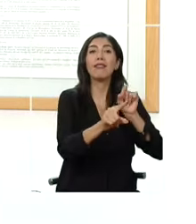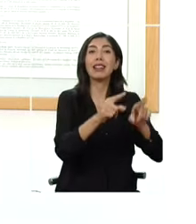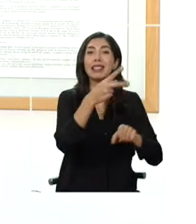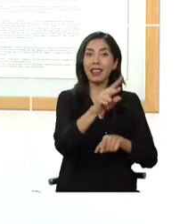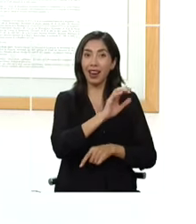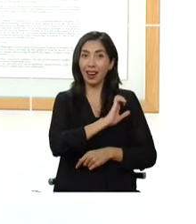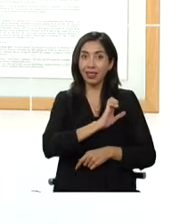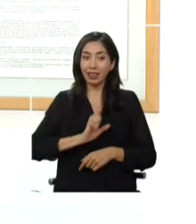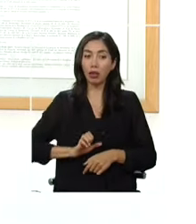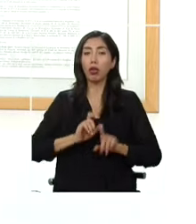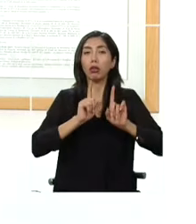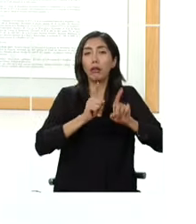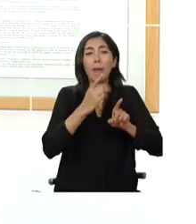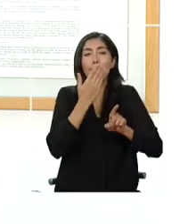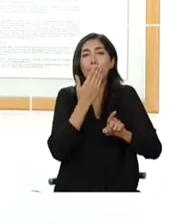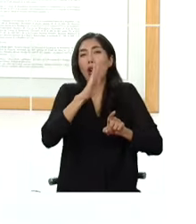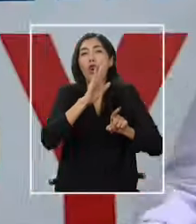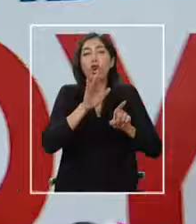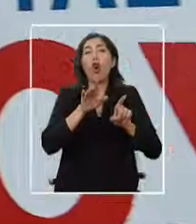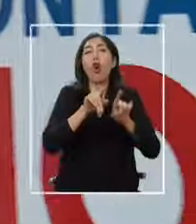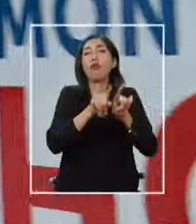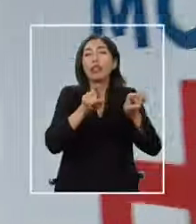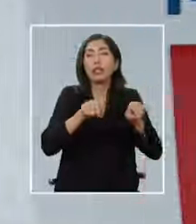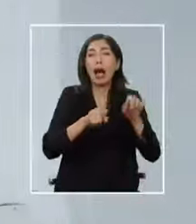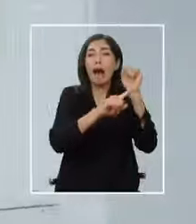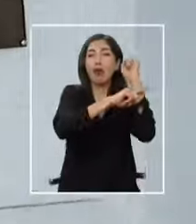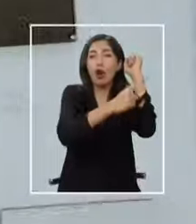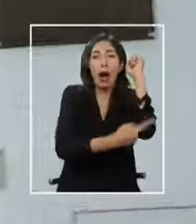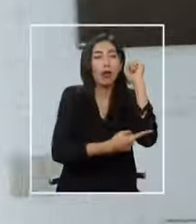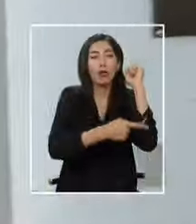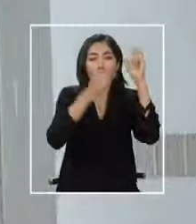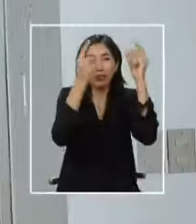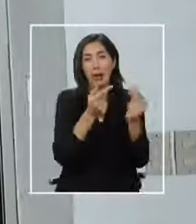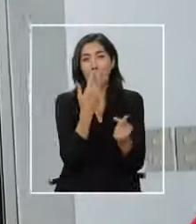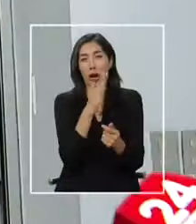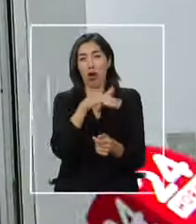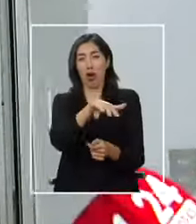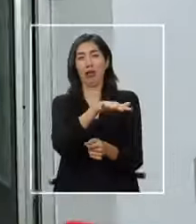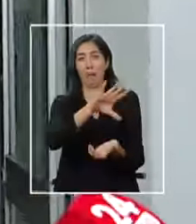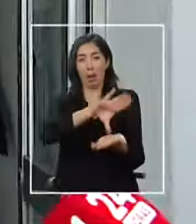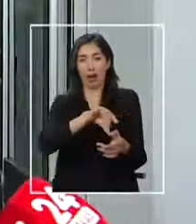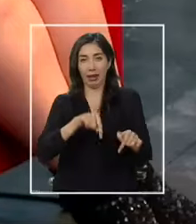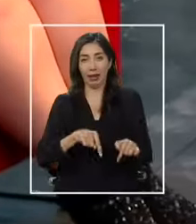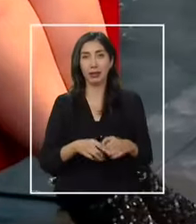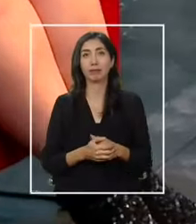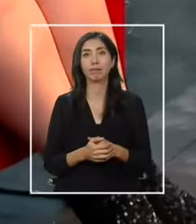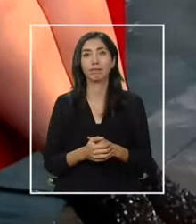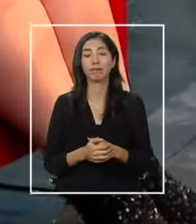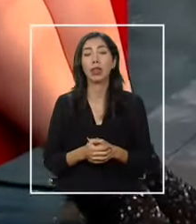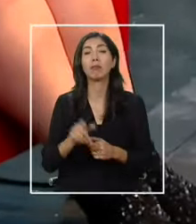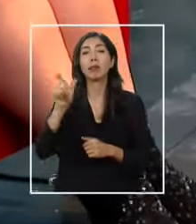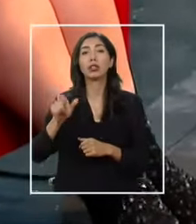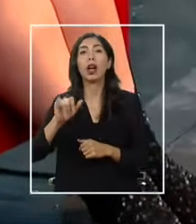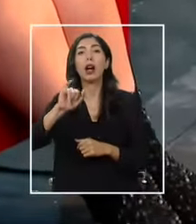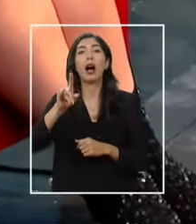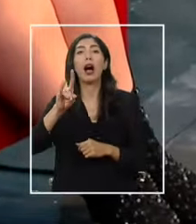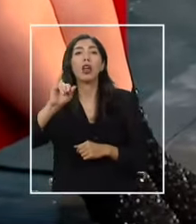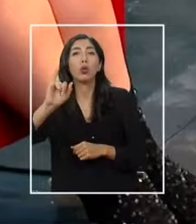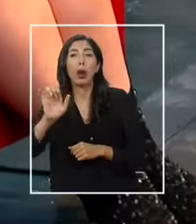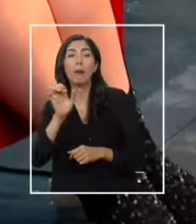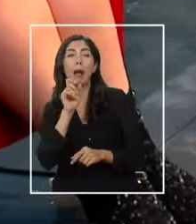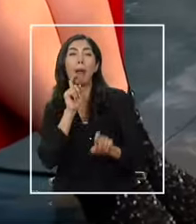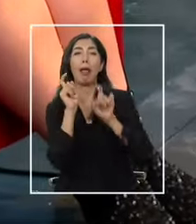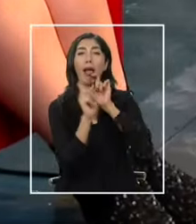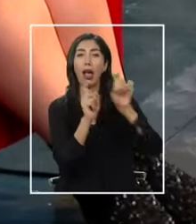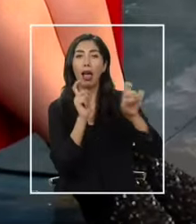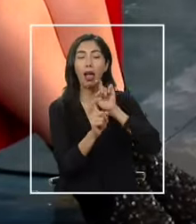ser la mejor oficina de abogados del país. Como teoría conspirativa consideraron el Frente Amplio los dichos de Jadue, palabras que